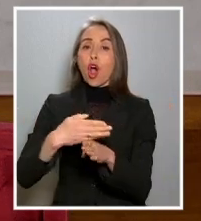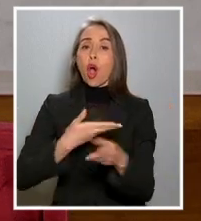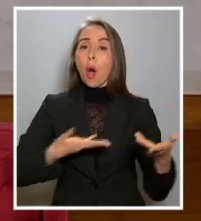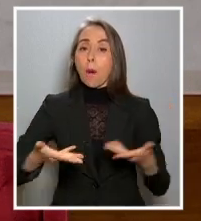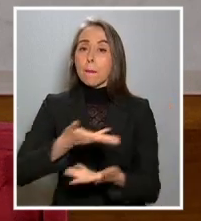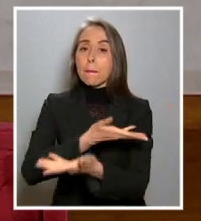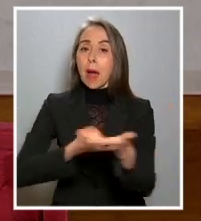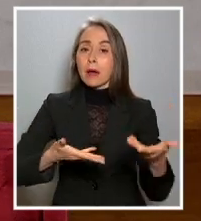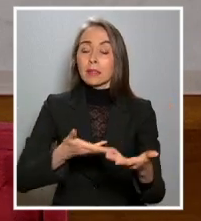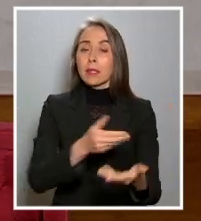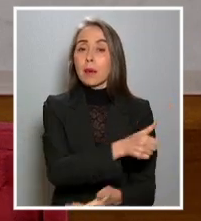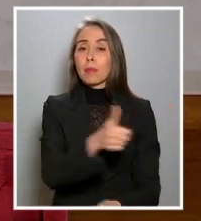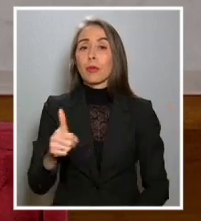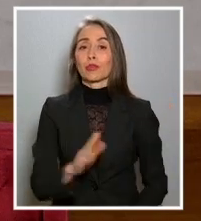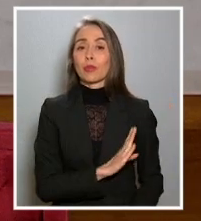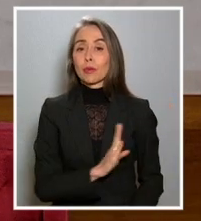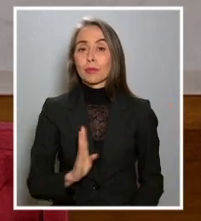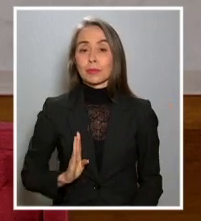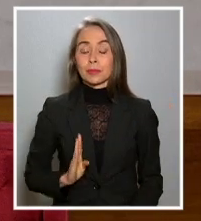sus integrantes.